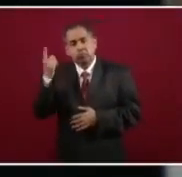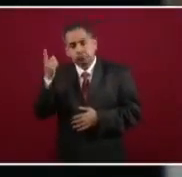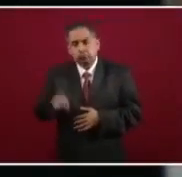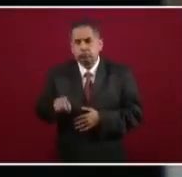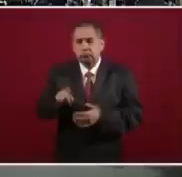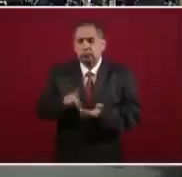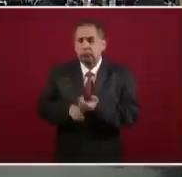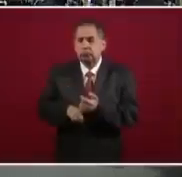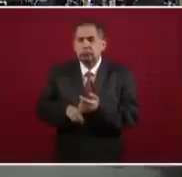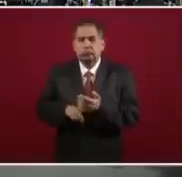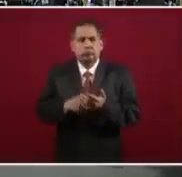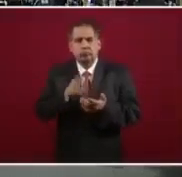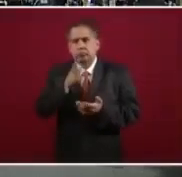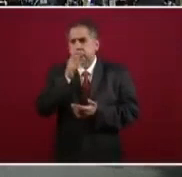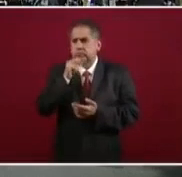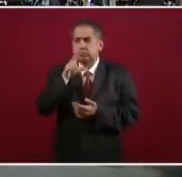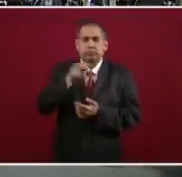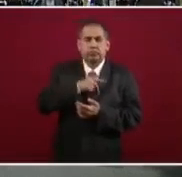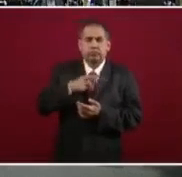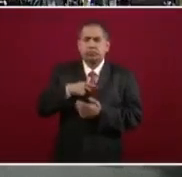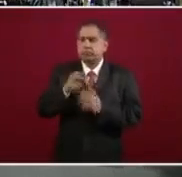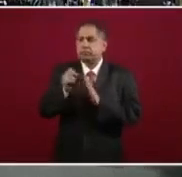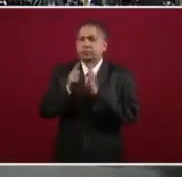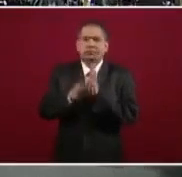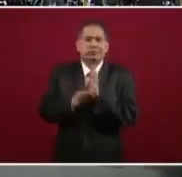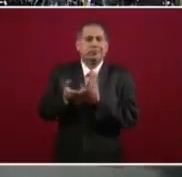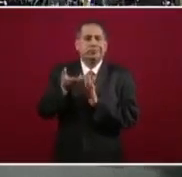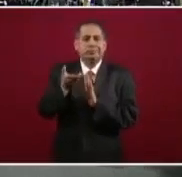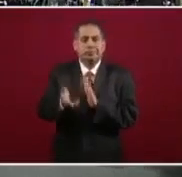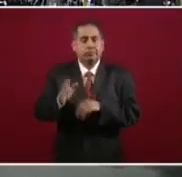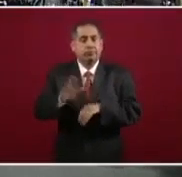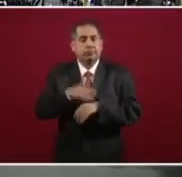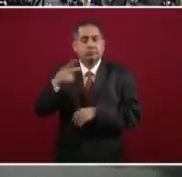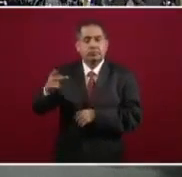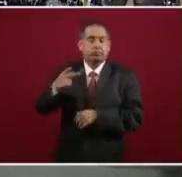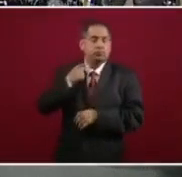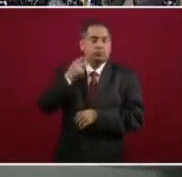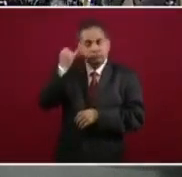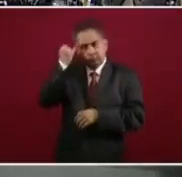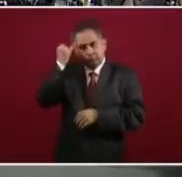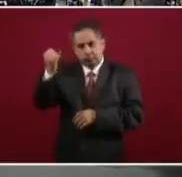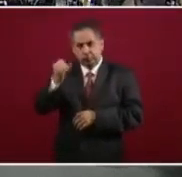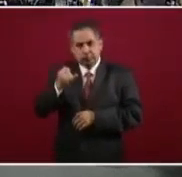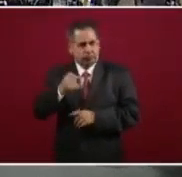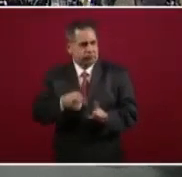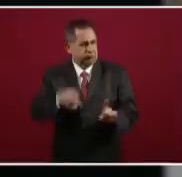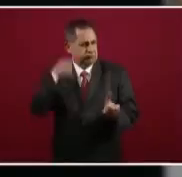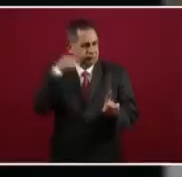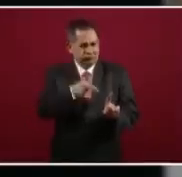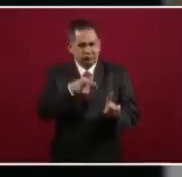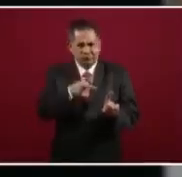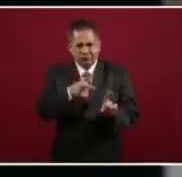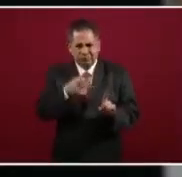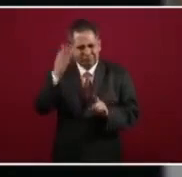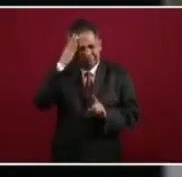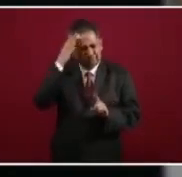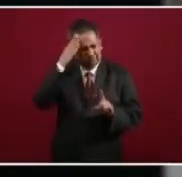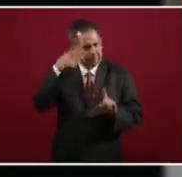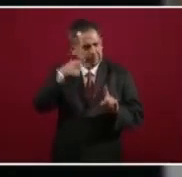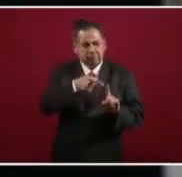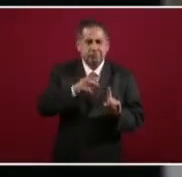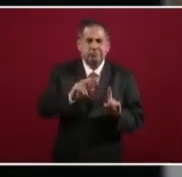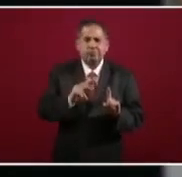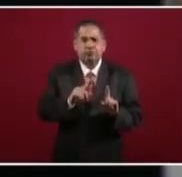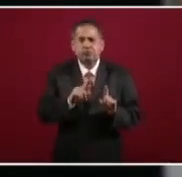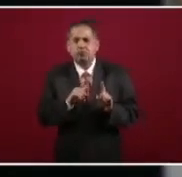solicitudes de aprensión toda vez que su política es no ir directamente contra las cabezas de los cárteles